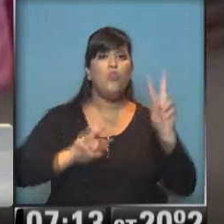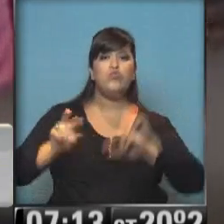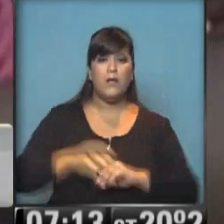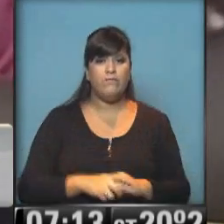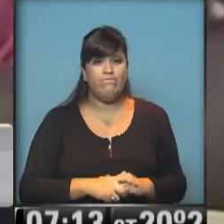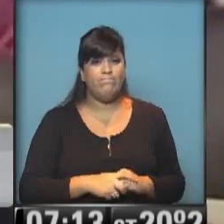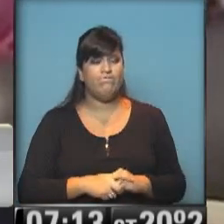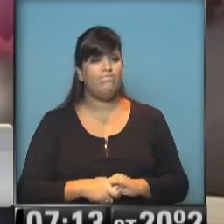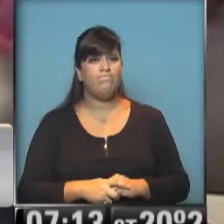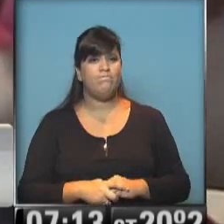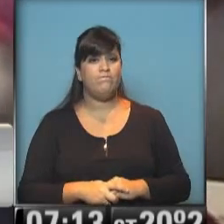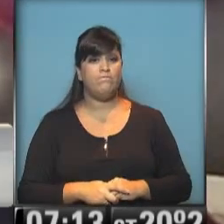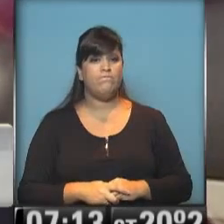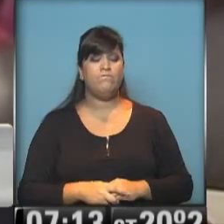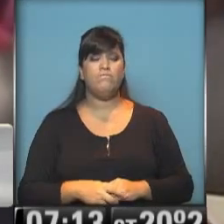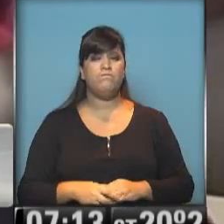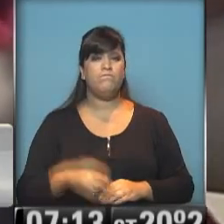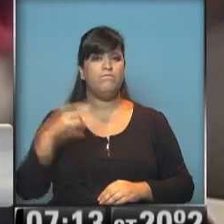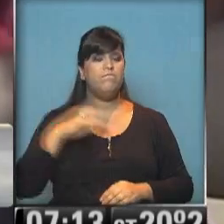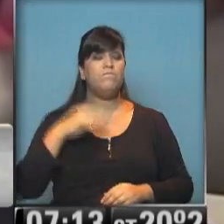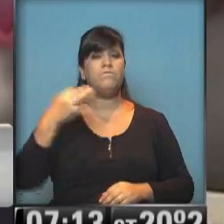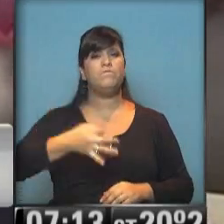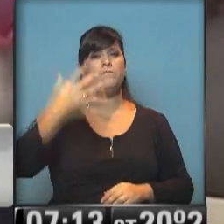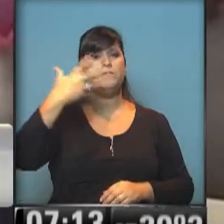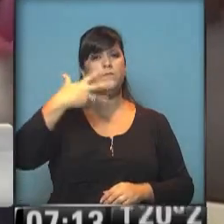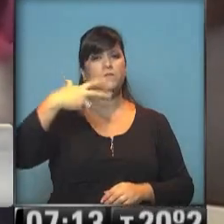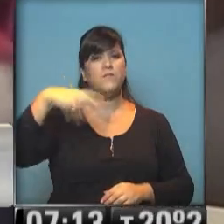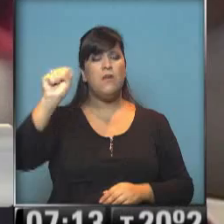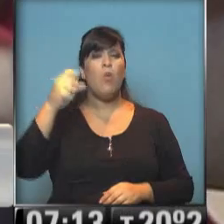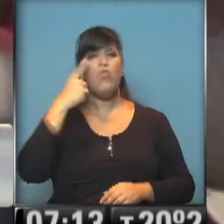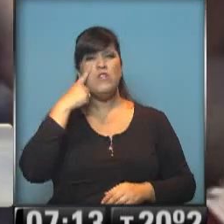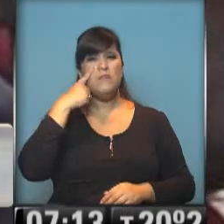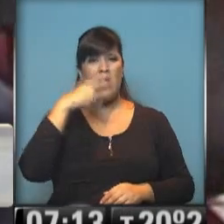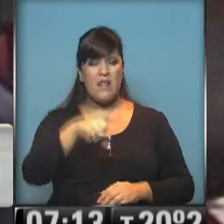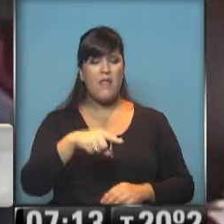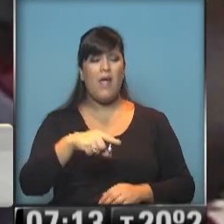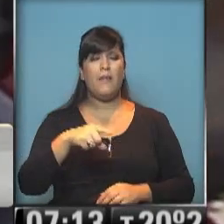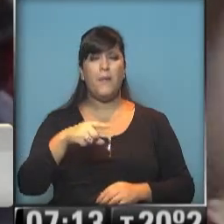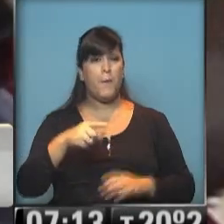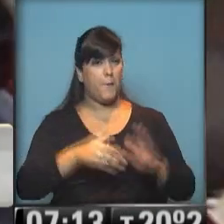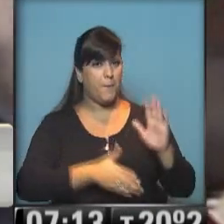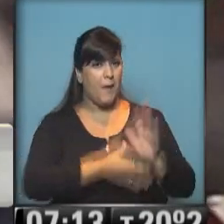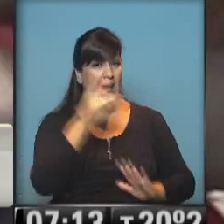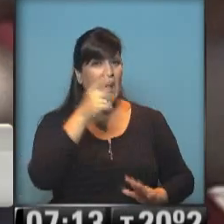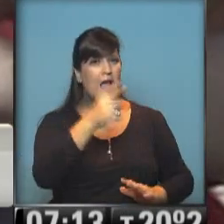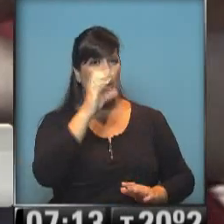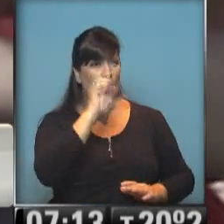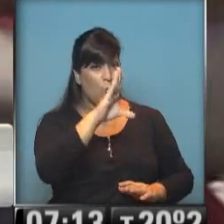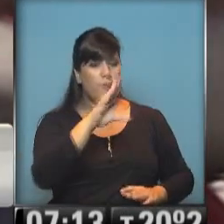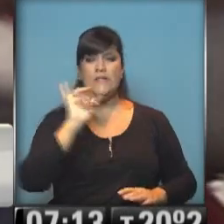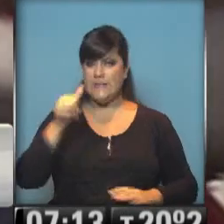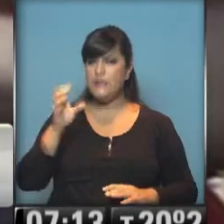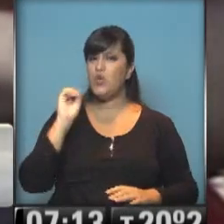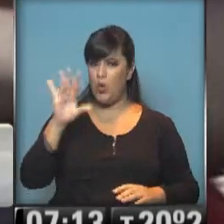estamos yendo para allá, donde se nos llevaron la municipalidad. ¿Van a ir al Club El? Sí, al Club